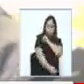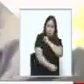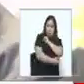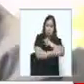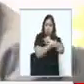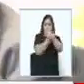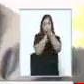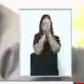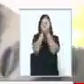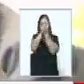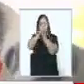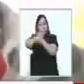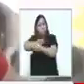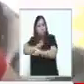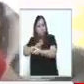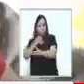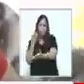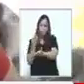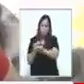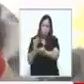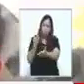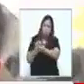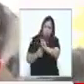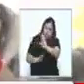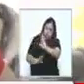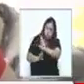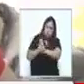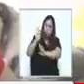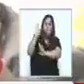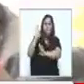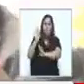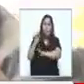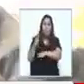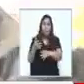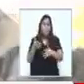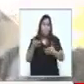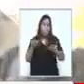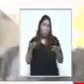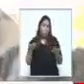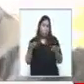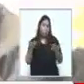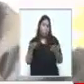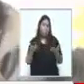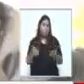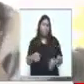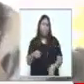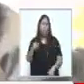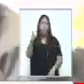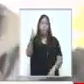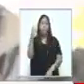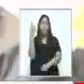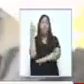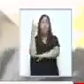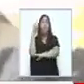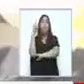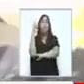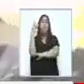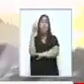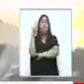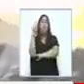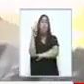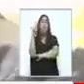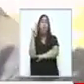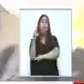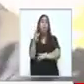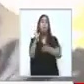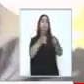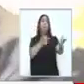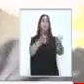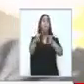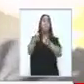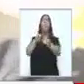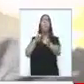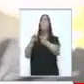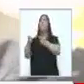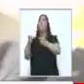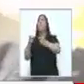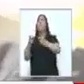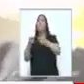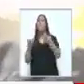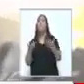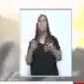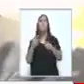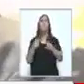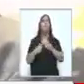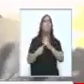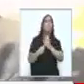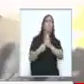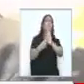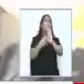fue el pecado de Evo. Fue demostrarle a la oligarquía de Bolivia, a la oligarquía latinoamericana,